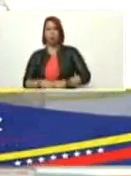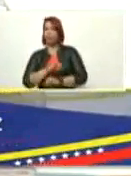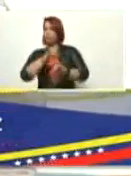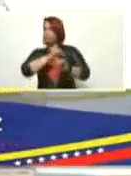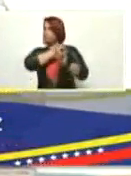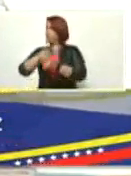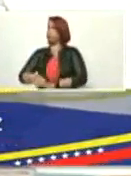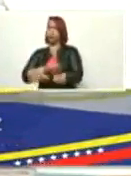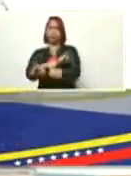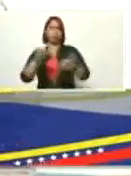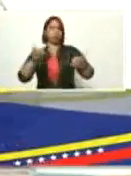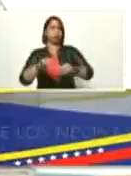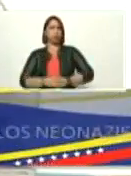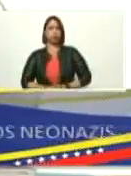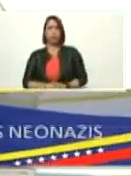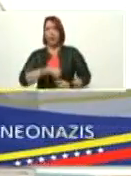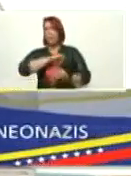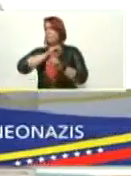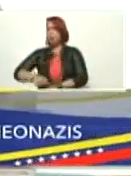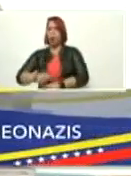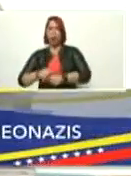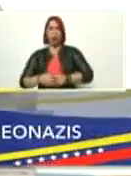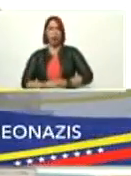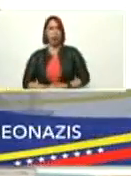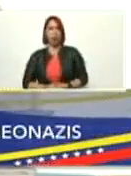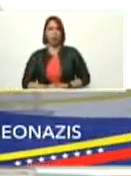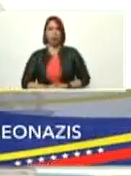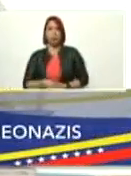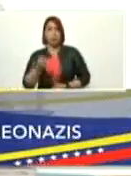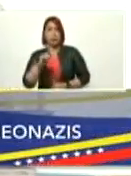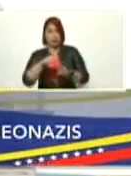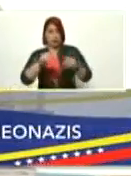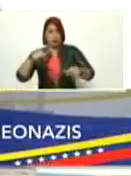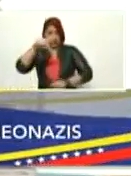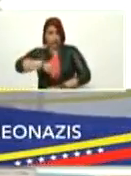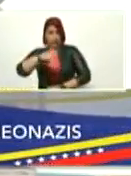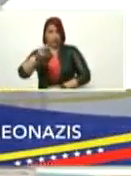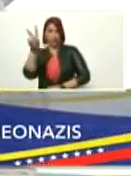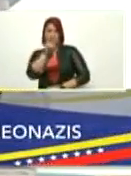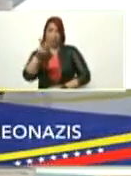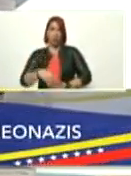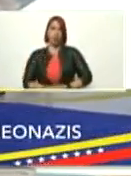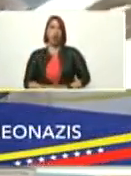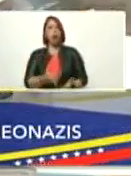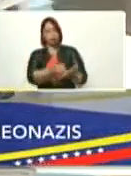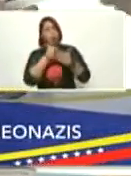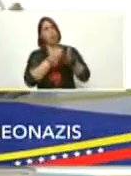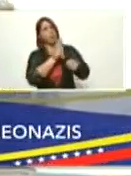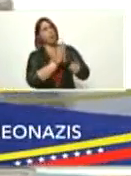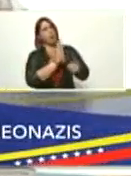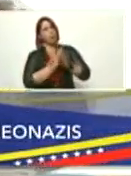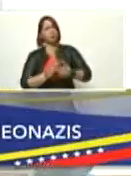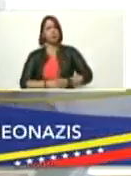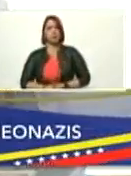Derrotado está, aplastado está en tierra bolivariana. Ayúdame, por favor,